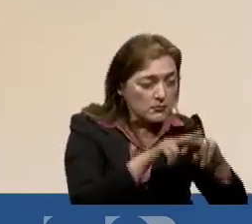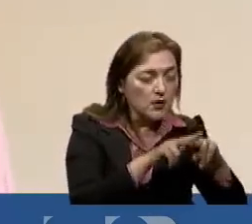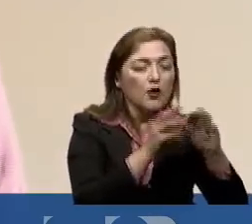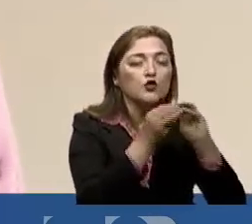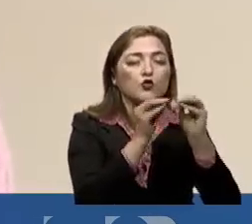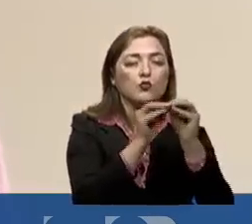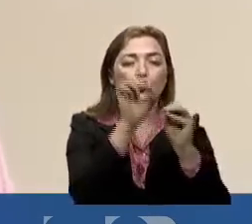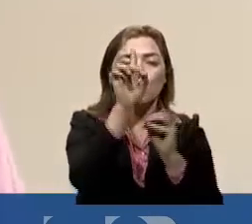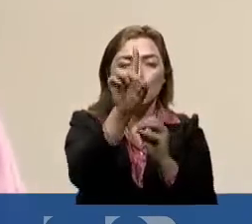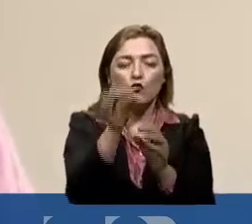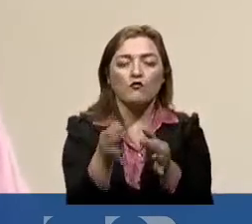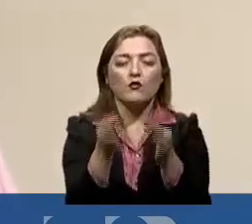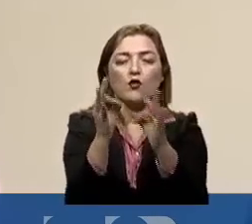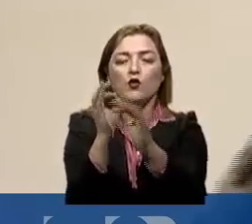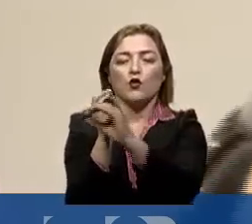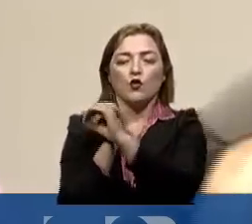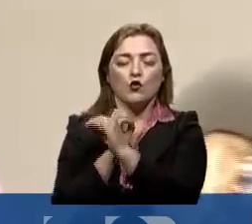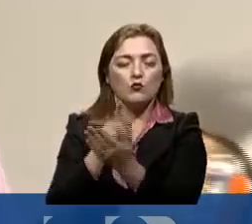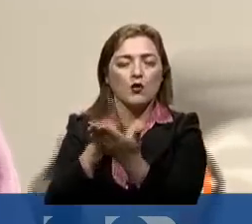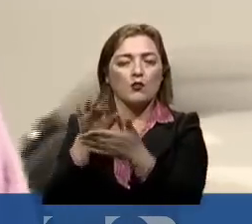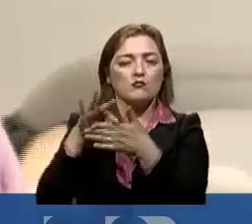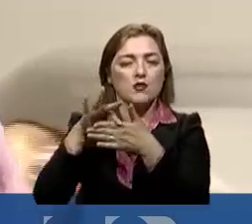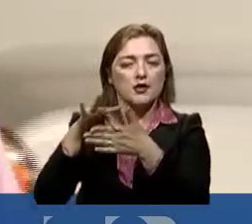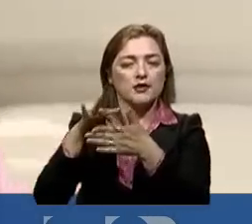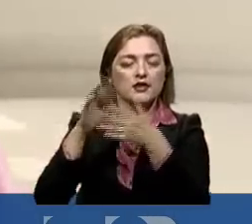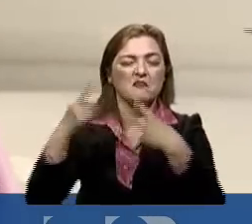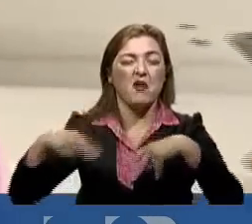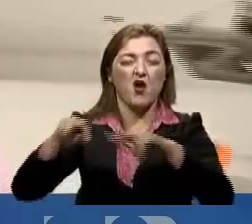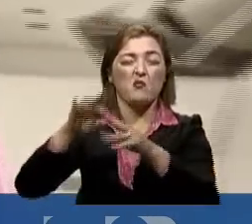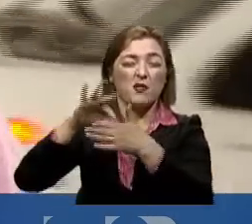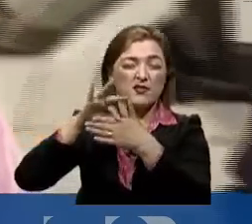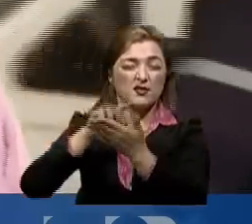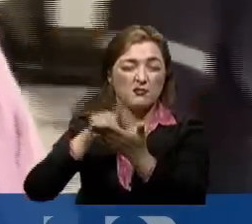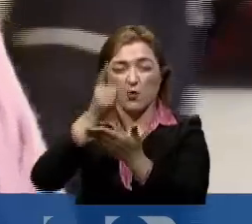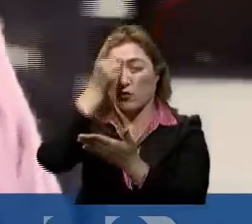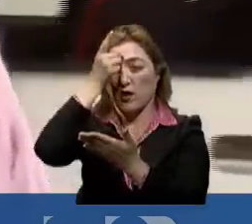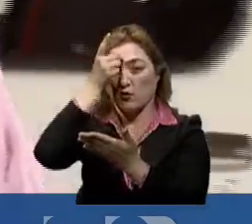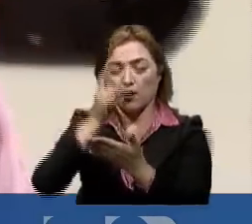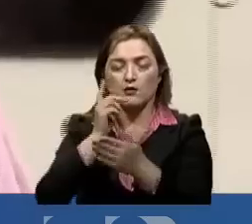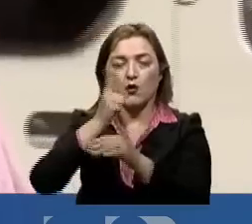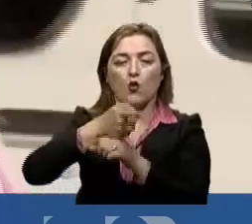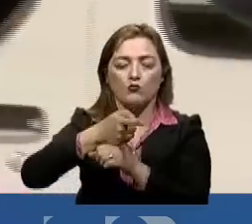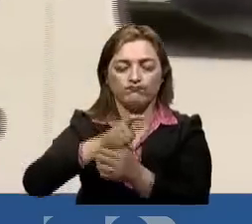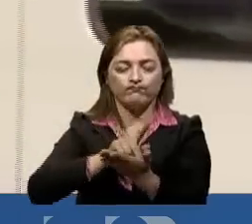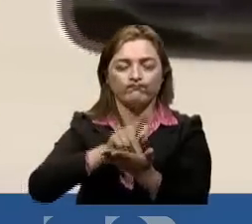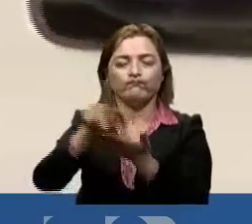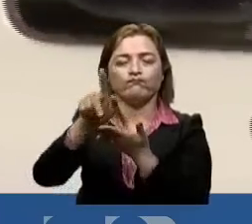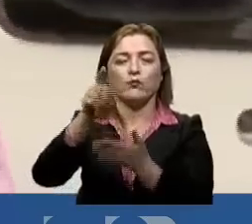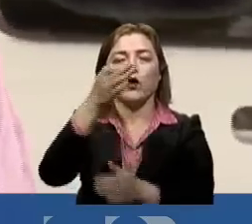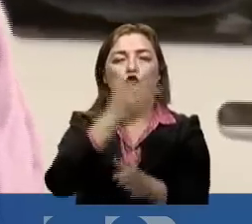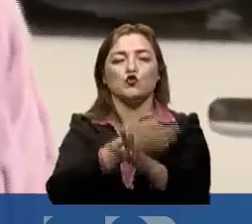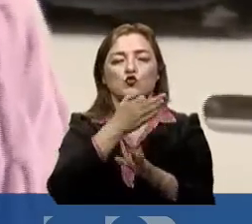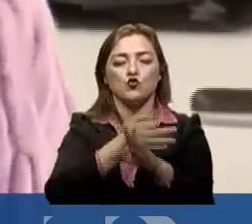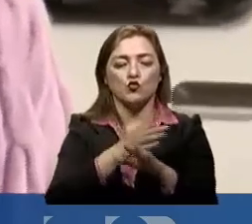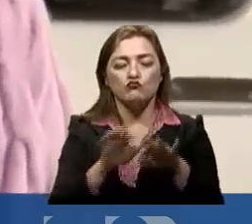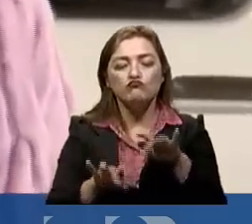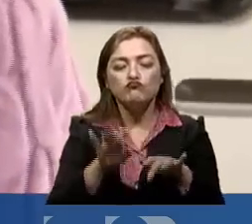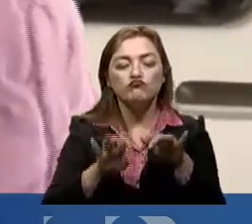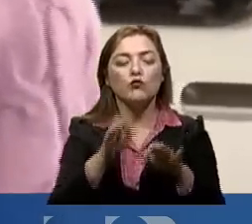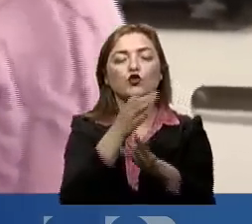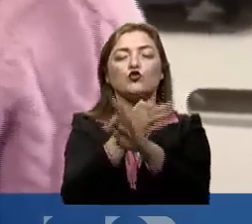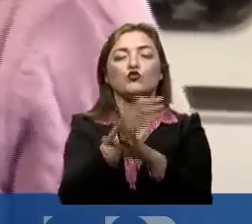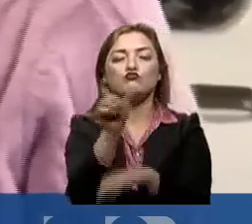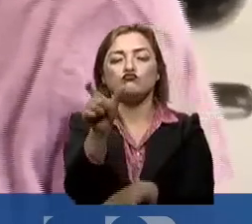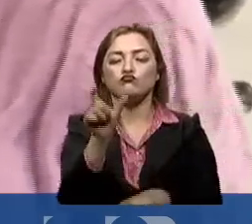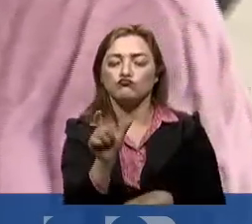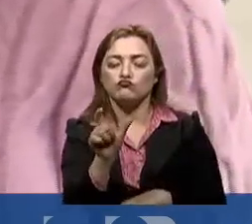febrero, obligatorio. Cancelar los valores pendientes y luego de ello generar su orden de pago y tomar su turno. Ojo, que